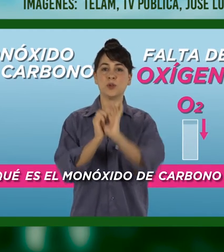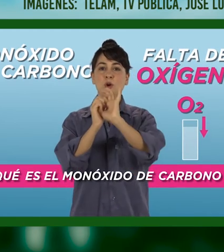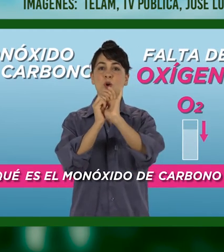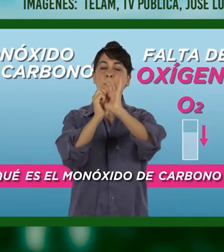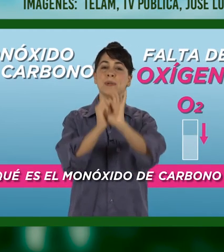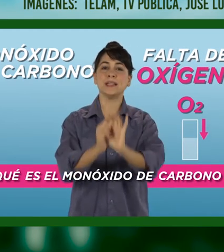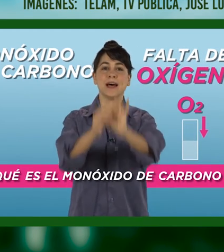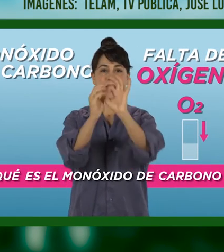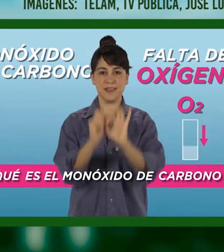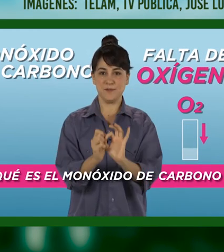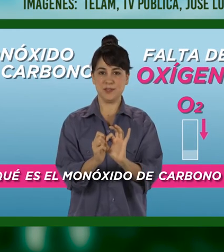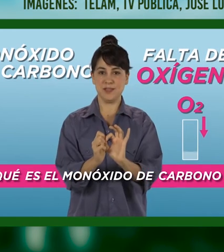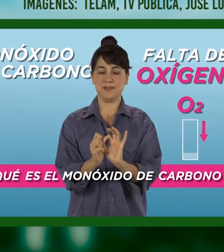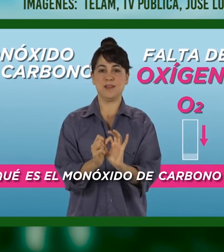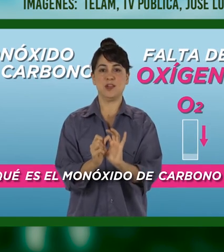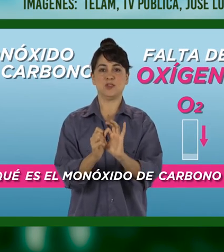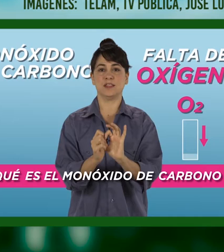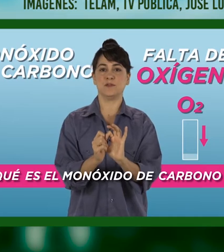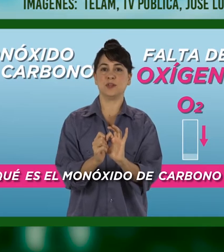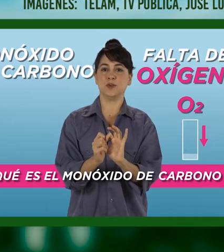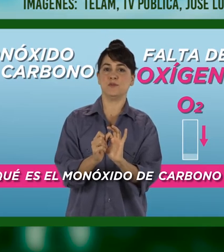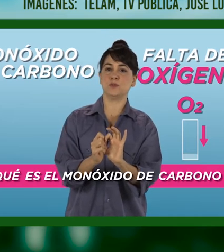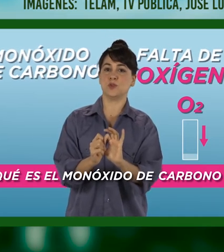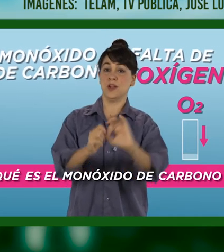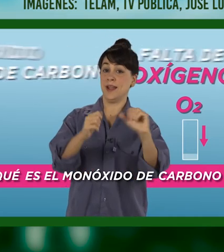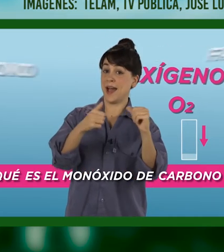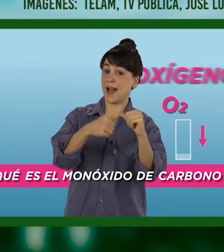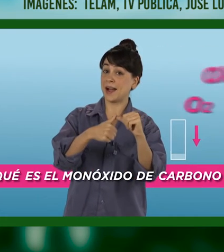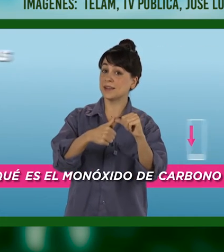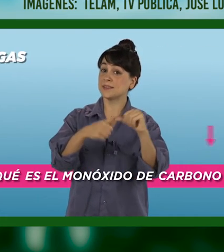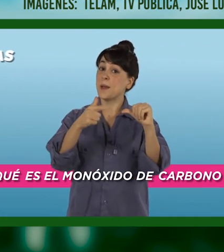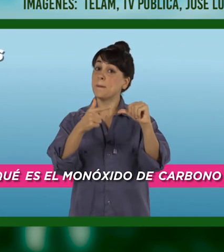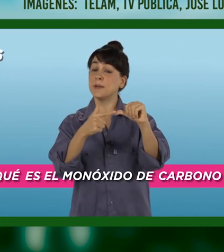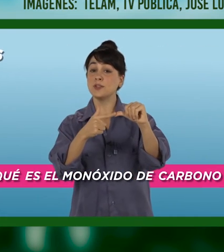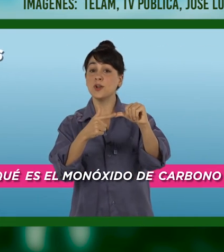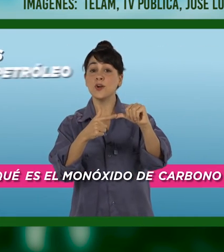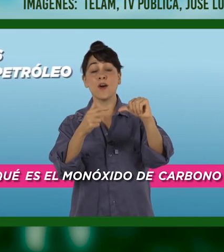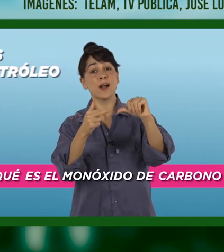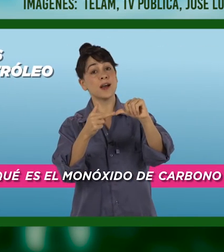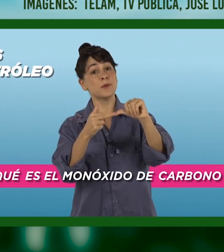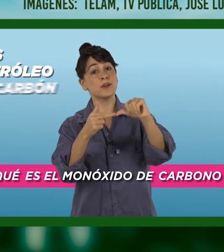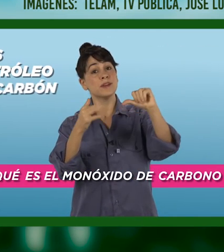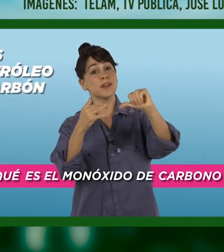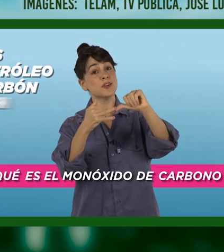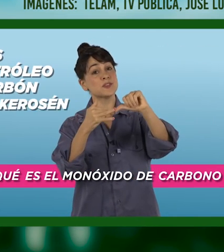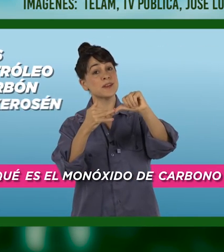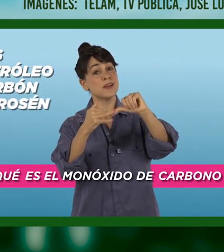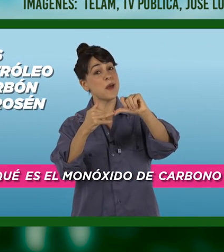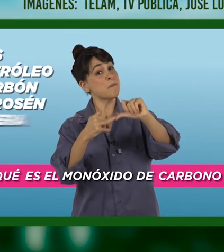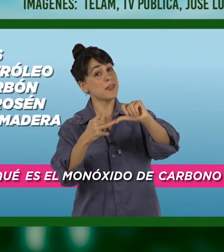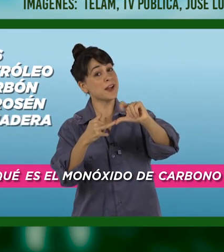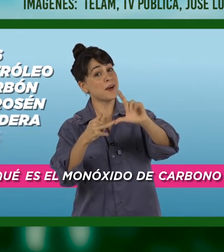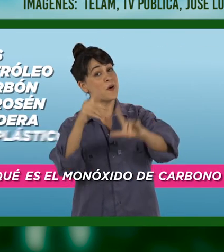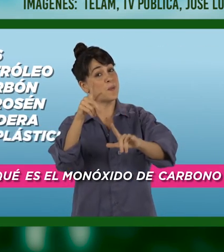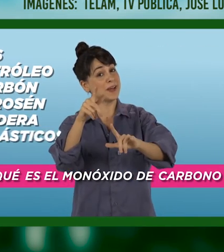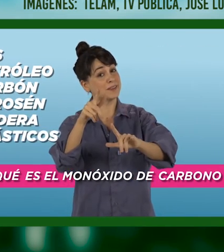tiene que pagar mucho. Y nosotros entendemos que todo lo contrario, tiene que haber un criterio de equidad, porque no es un bien de